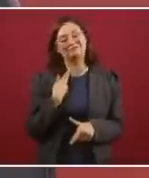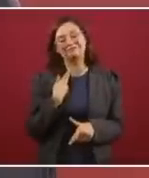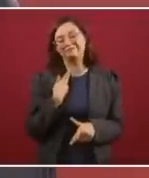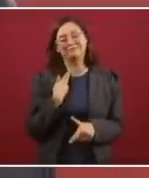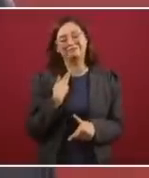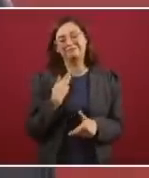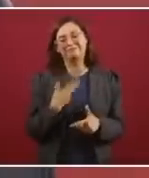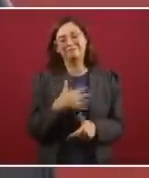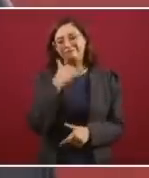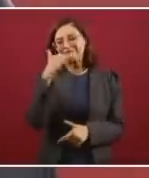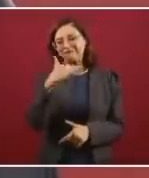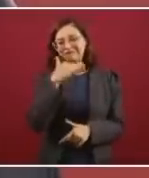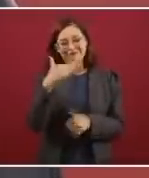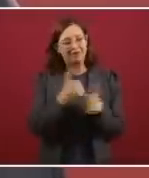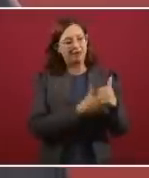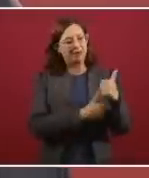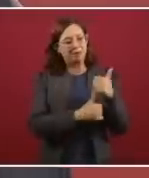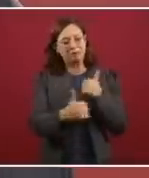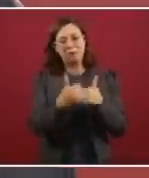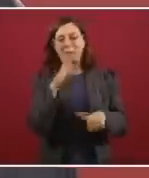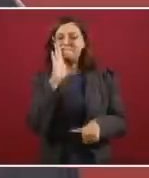al interior.